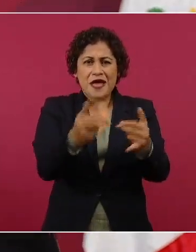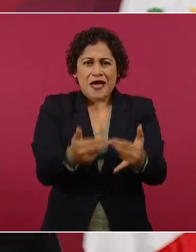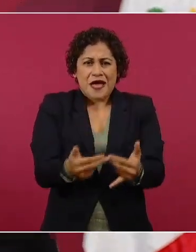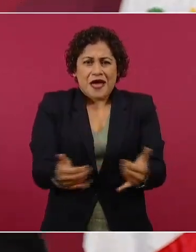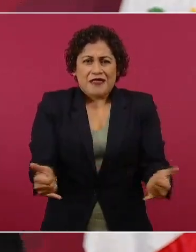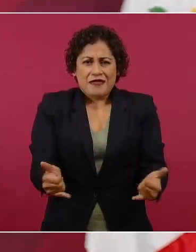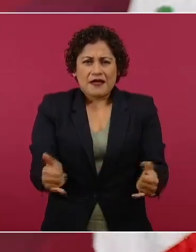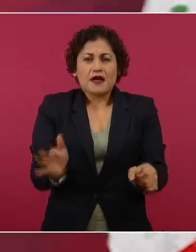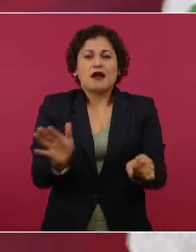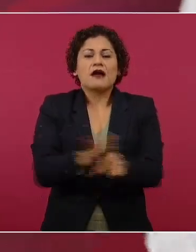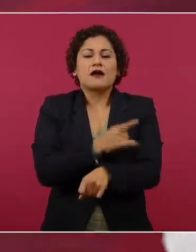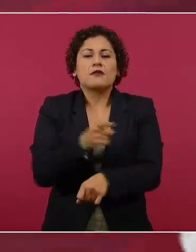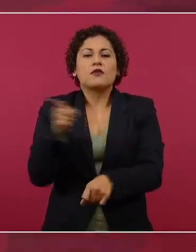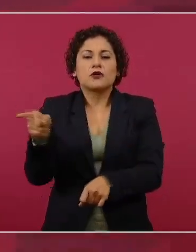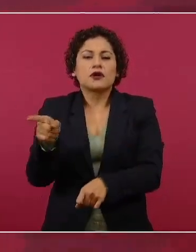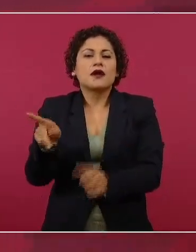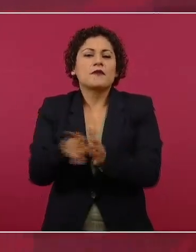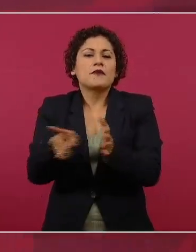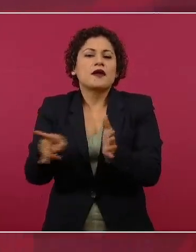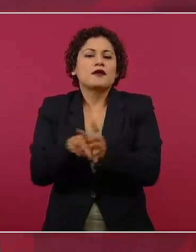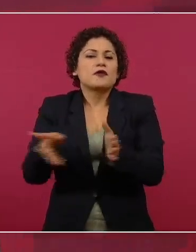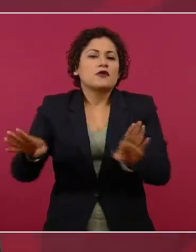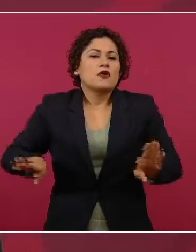manipularon como quisieron.